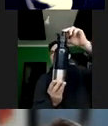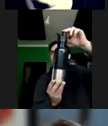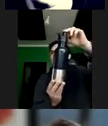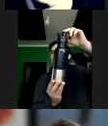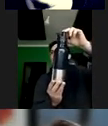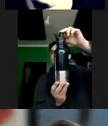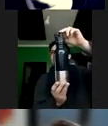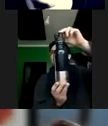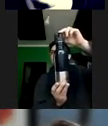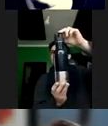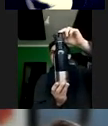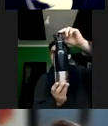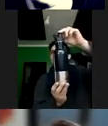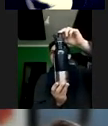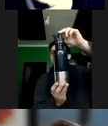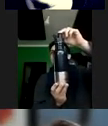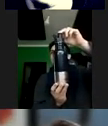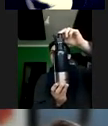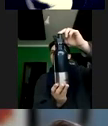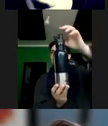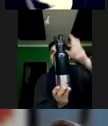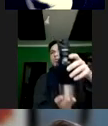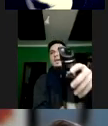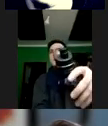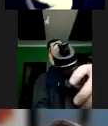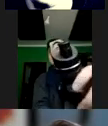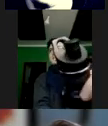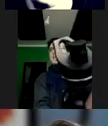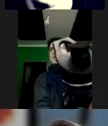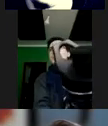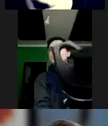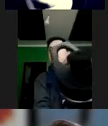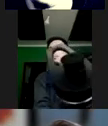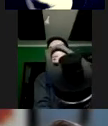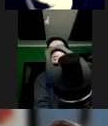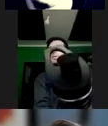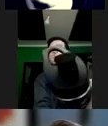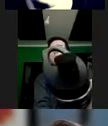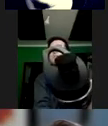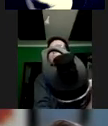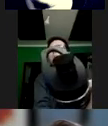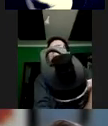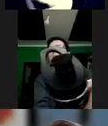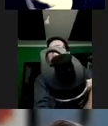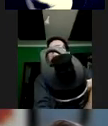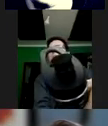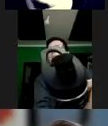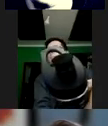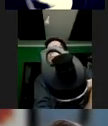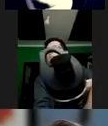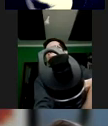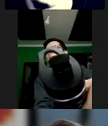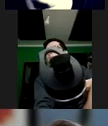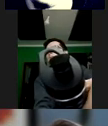tenemos, estamos viendo el dibujo del plano, y de repente hay otro plano, pero más cerca, en donde me especifica, por ejemplo, la boquilla,